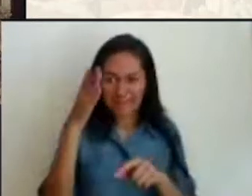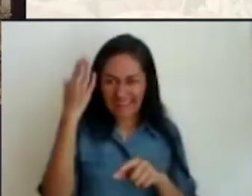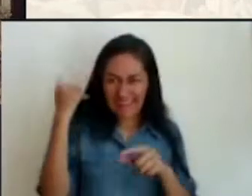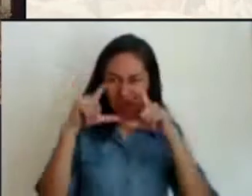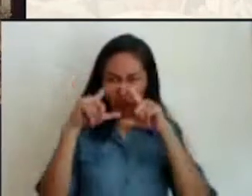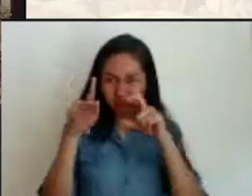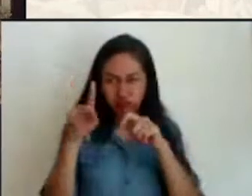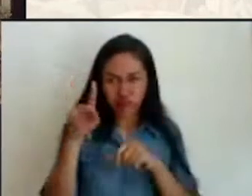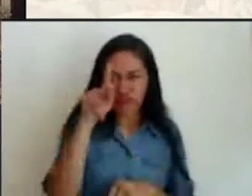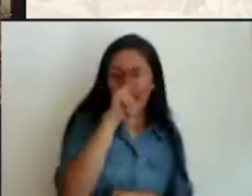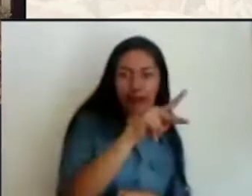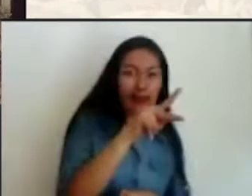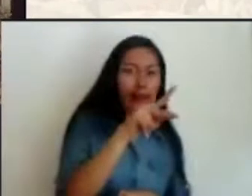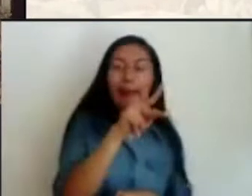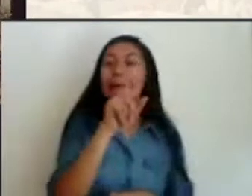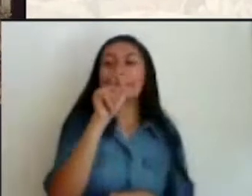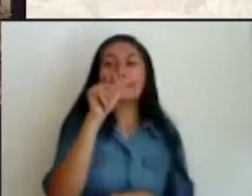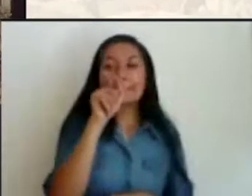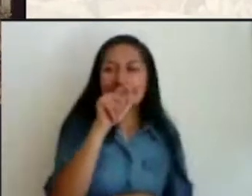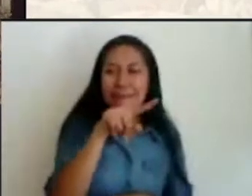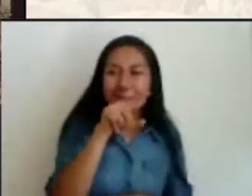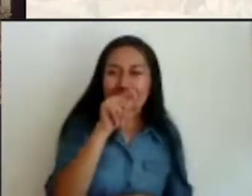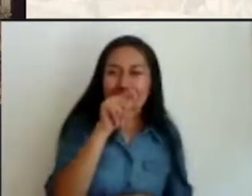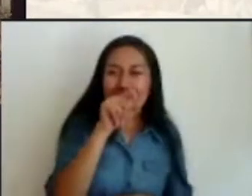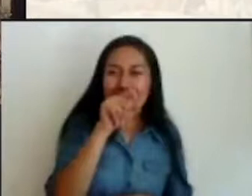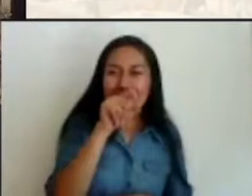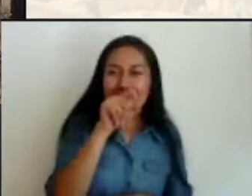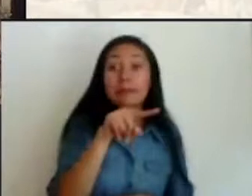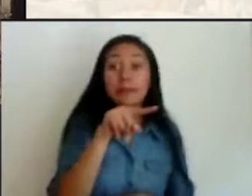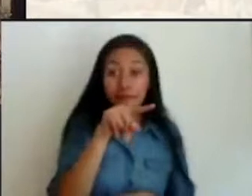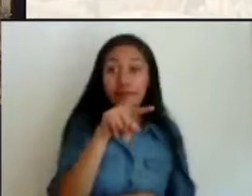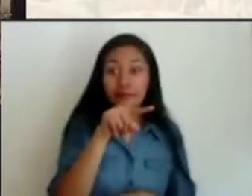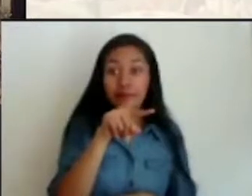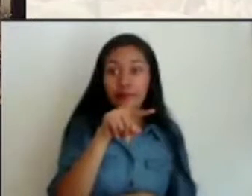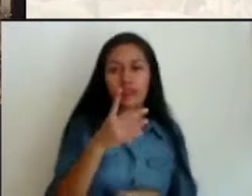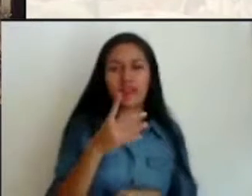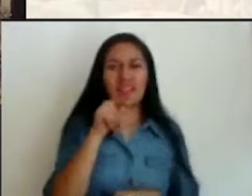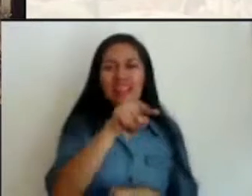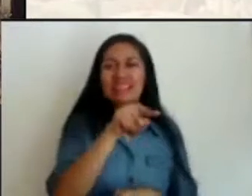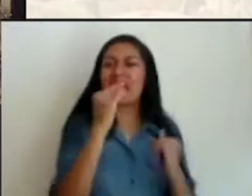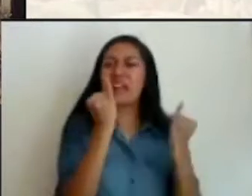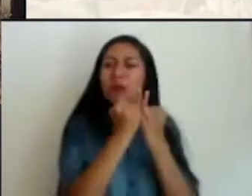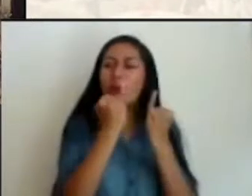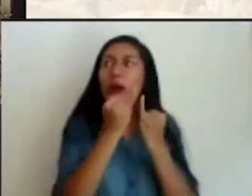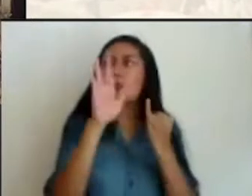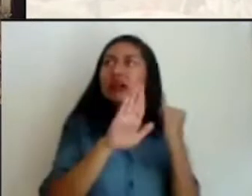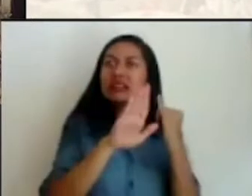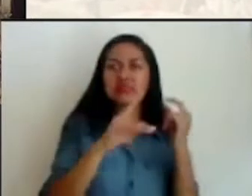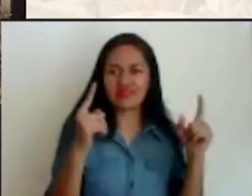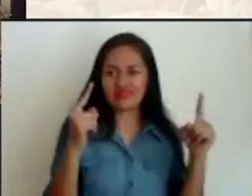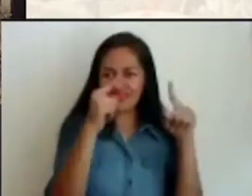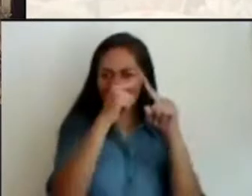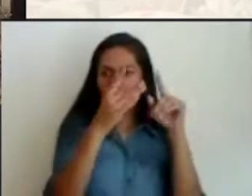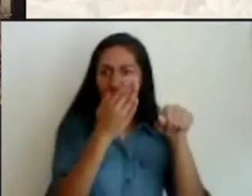de la osela puede ser la representación de la pequeña iglesia de madera que se hizo para poder recibir a los peregrinos que